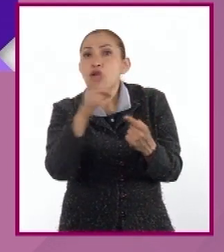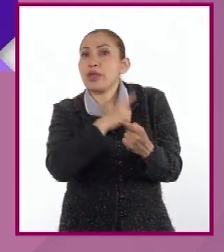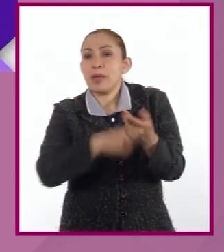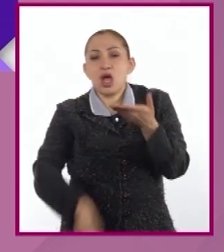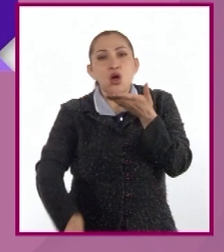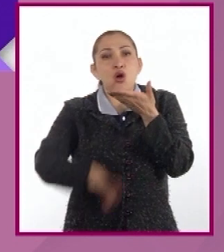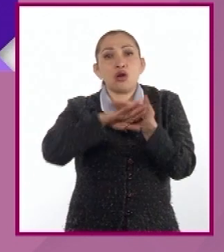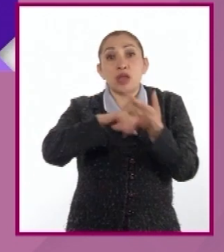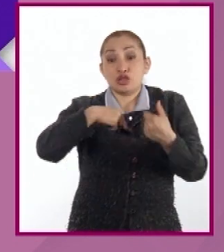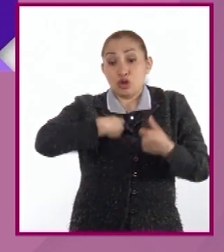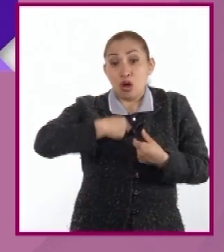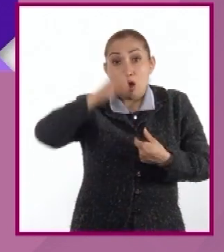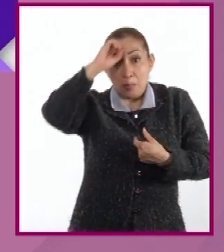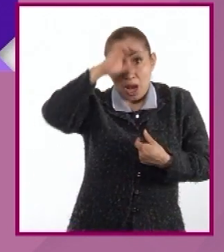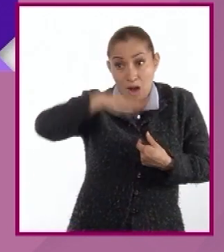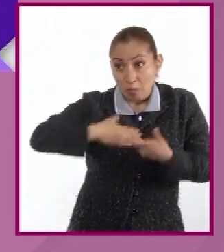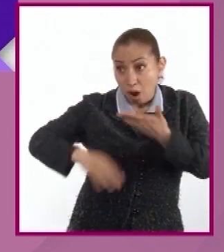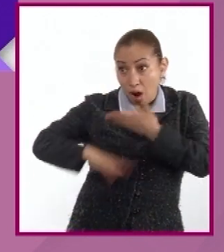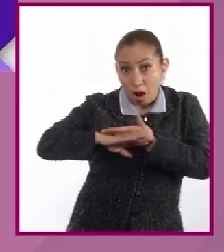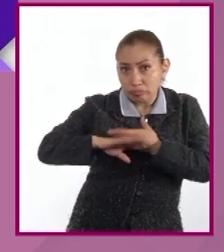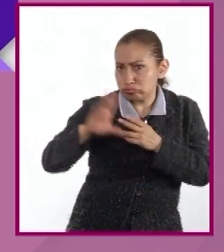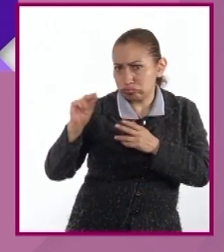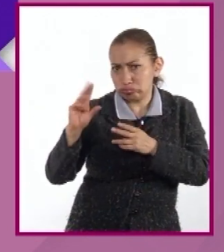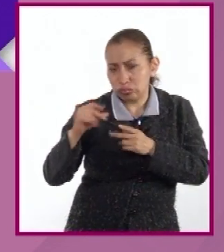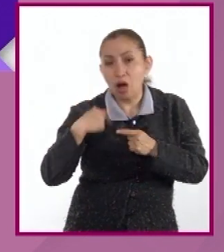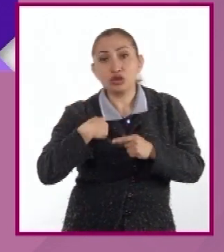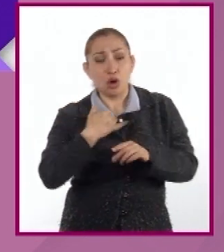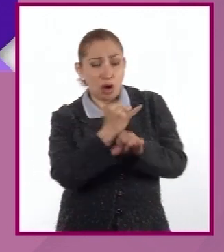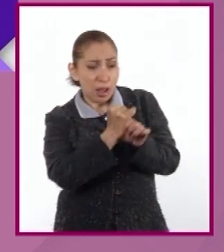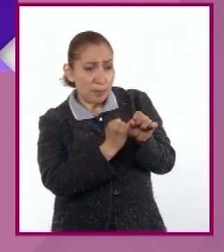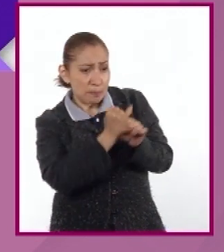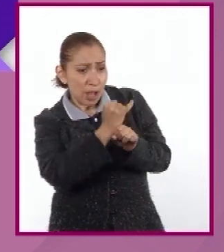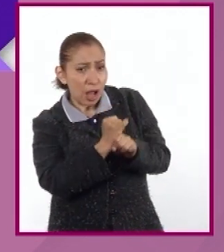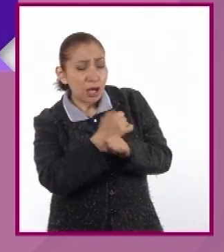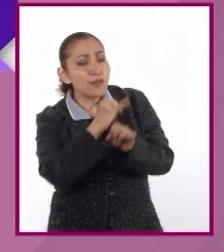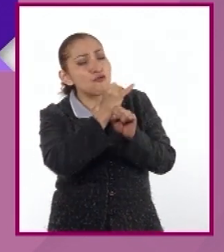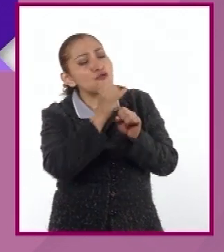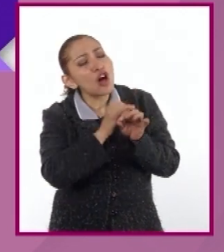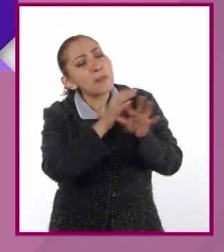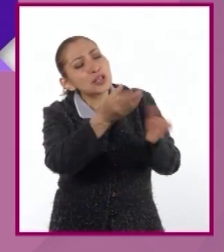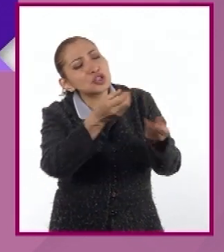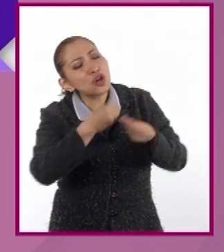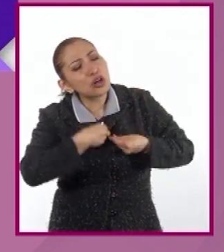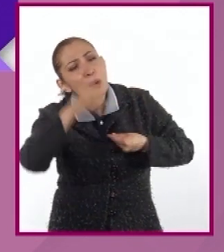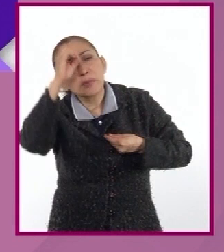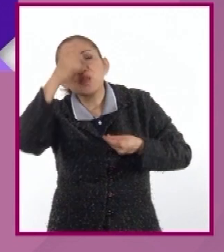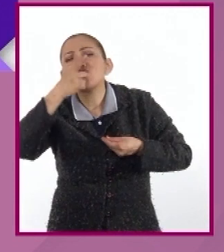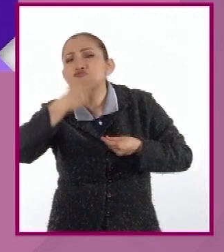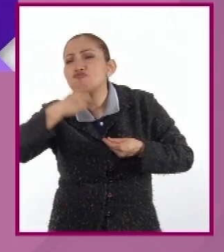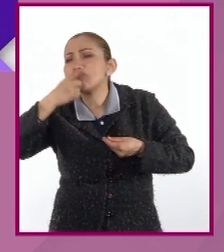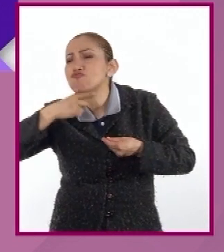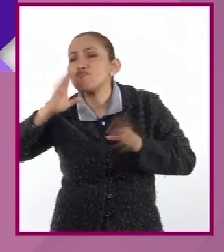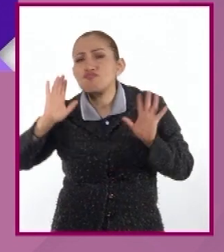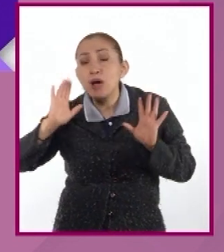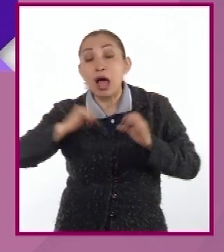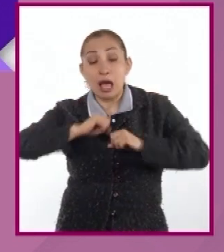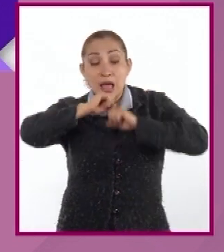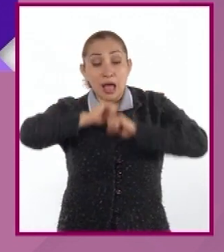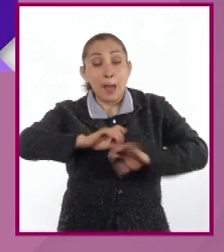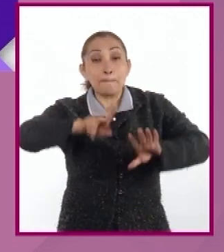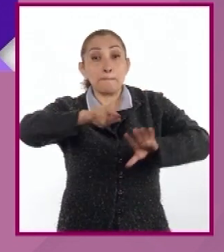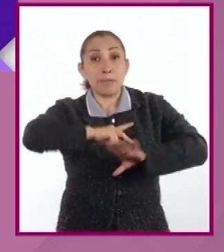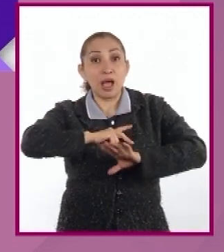molestado a causa de sus opiniones, el de investigar y recibir informaciones y opiniones, el de difundirlas